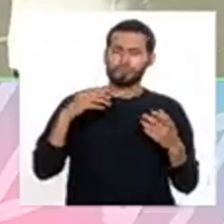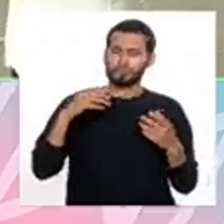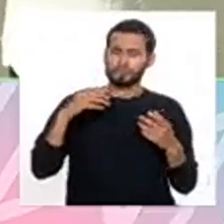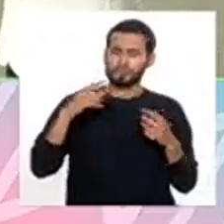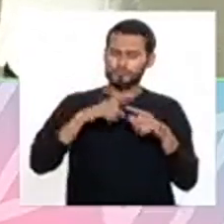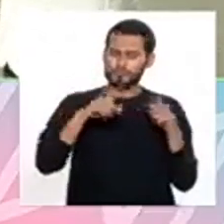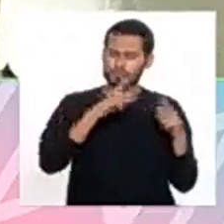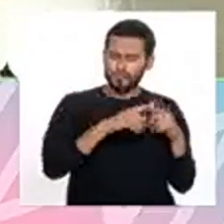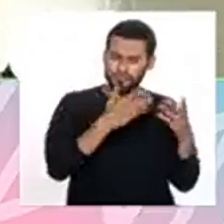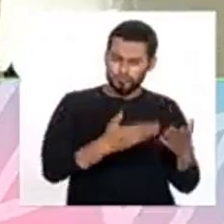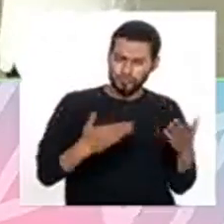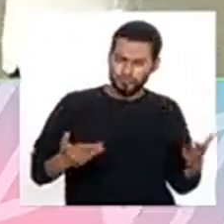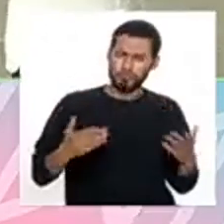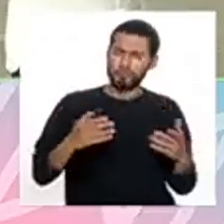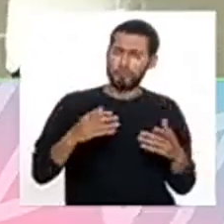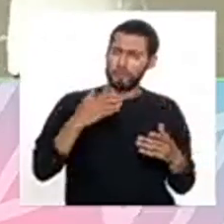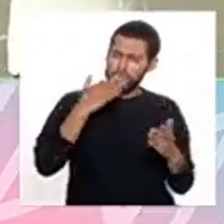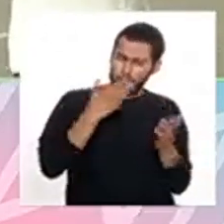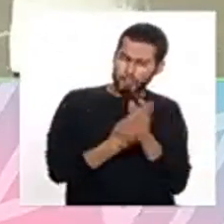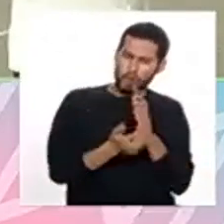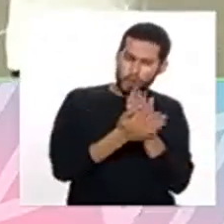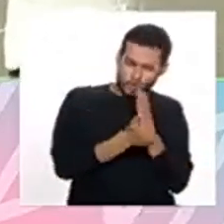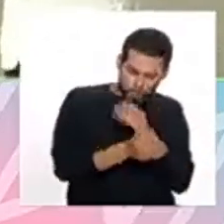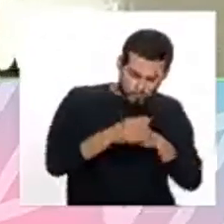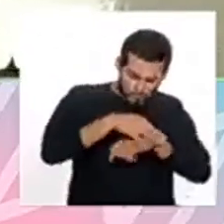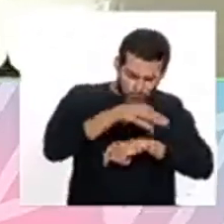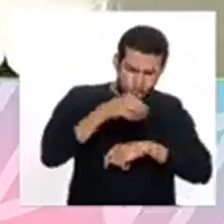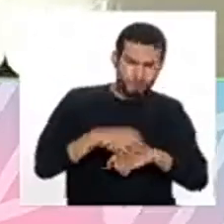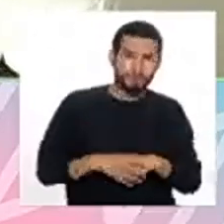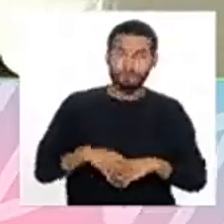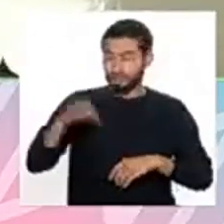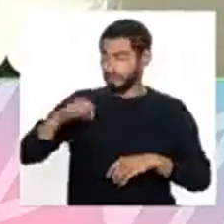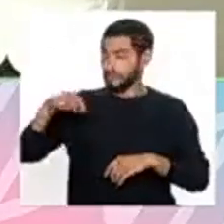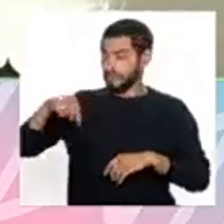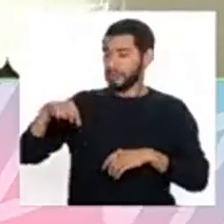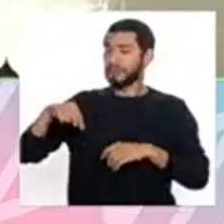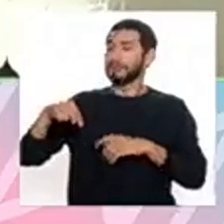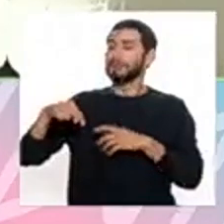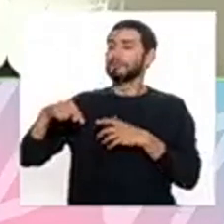objetos. Sí, una de las emergencias más frecuentes que tenemos